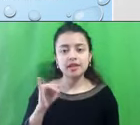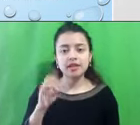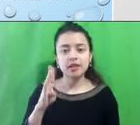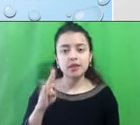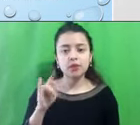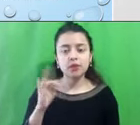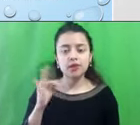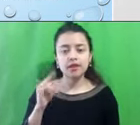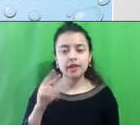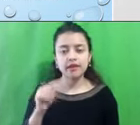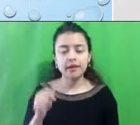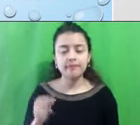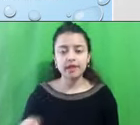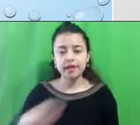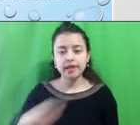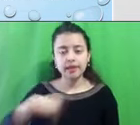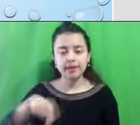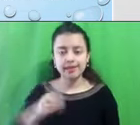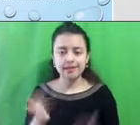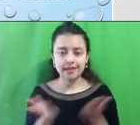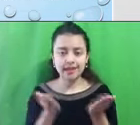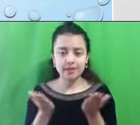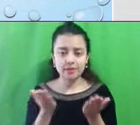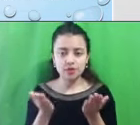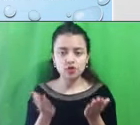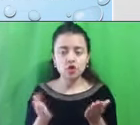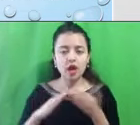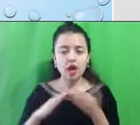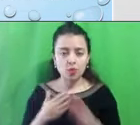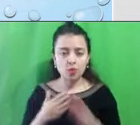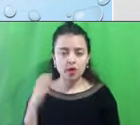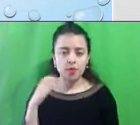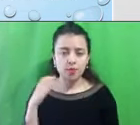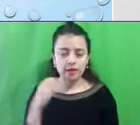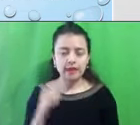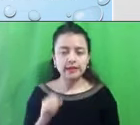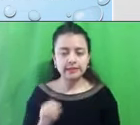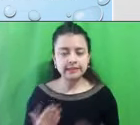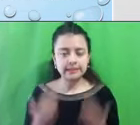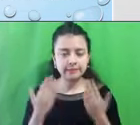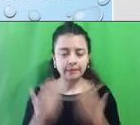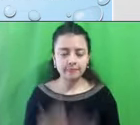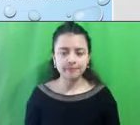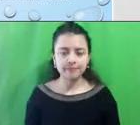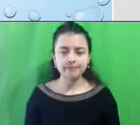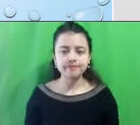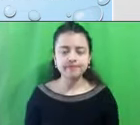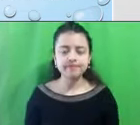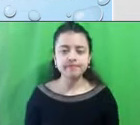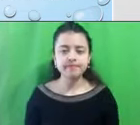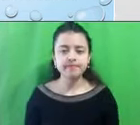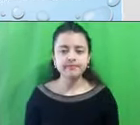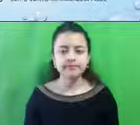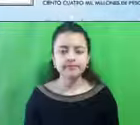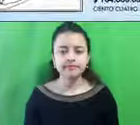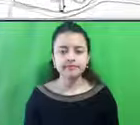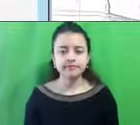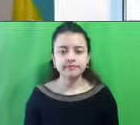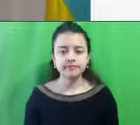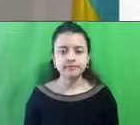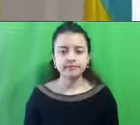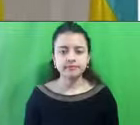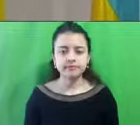municipio en lo referente al servicio de alcantarillado, Y creo que